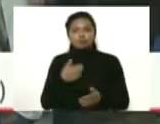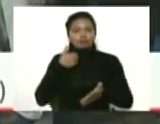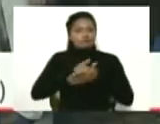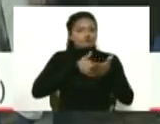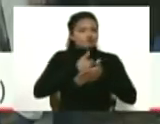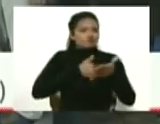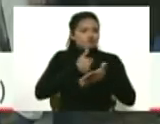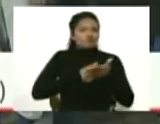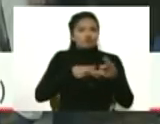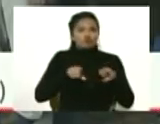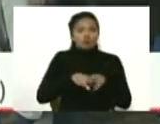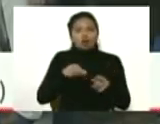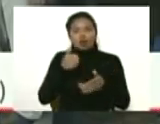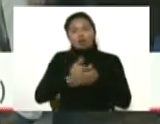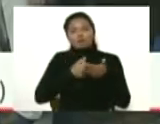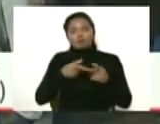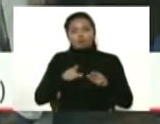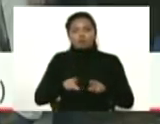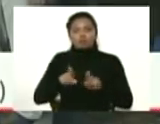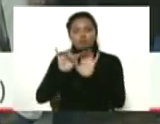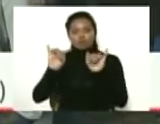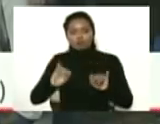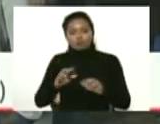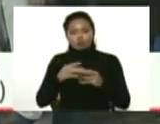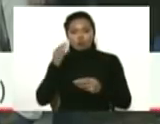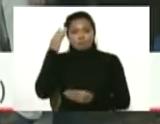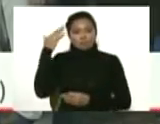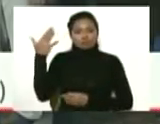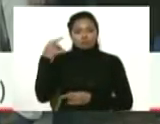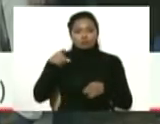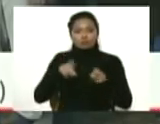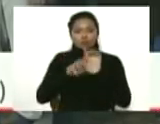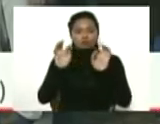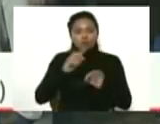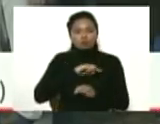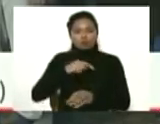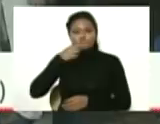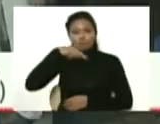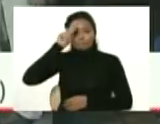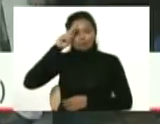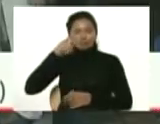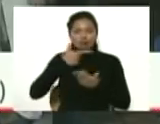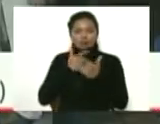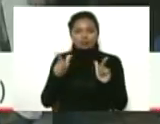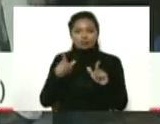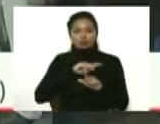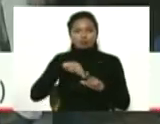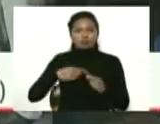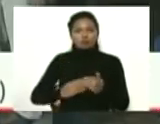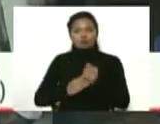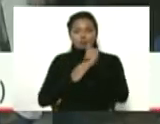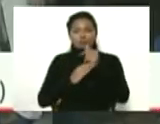batalla para reforzar cada día más todo el pensamiento de nuestro padre libertador y de nuestro